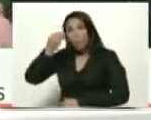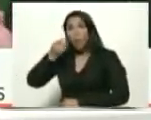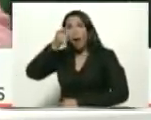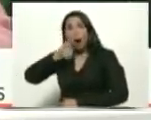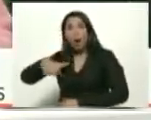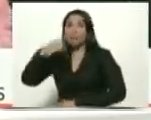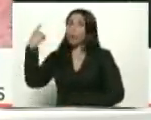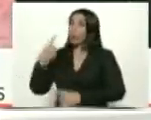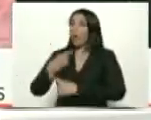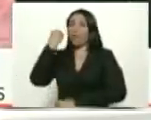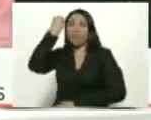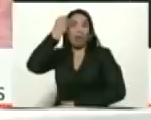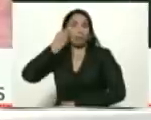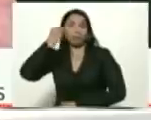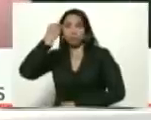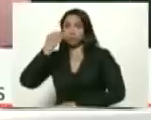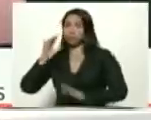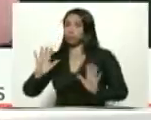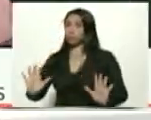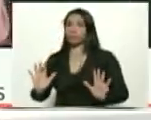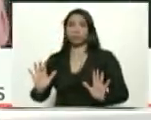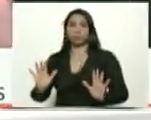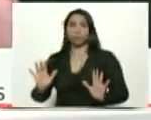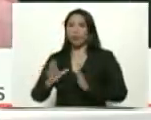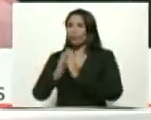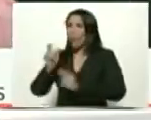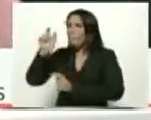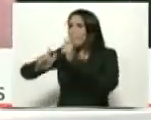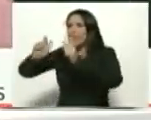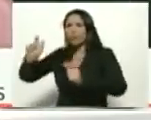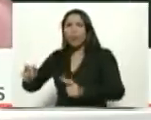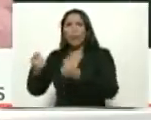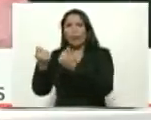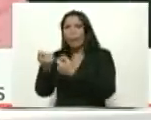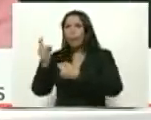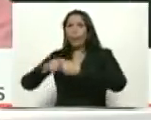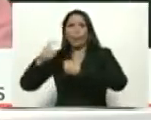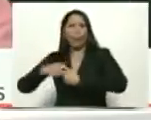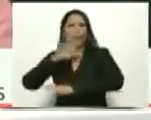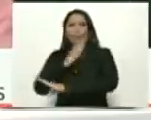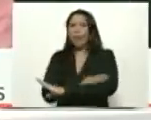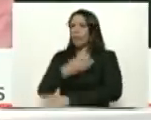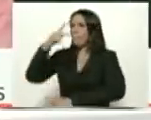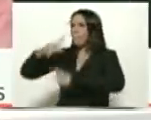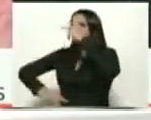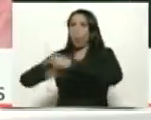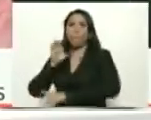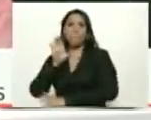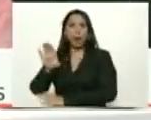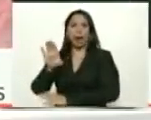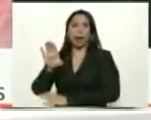la reflexión de los actores económicos, de las fuerzas productivas del país.